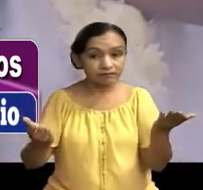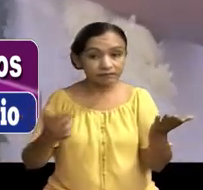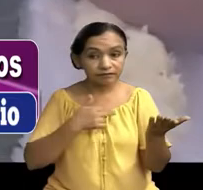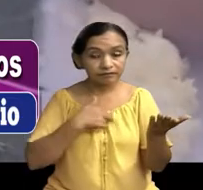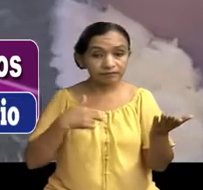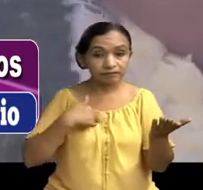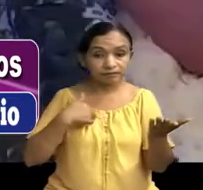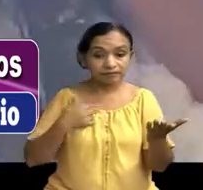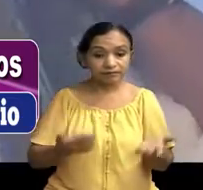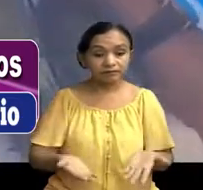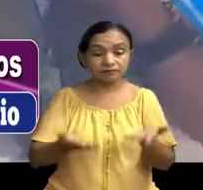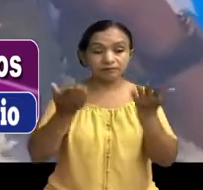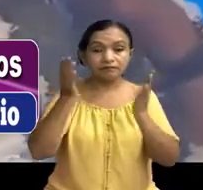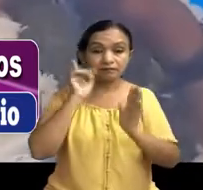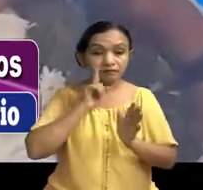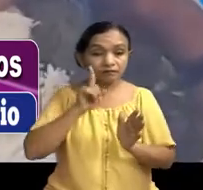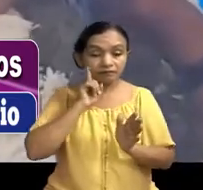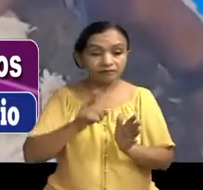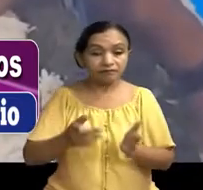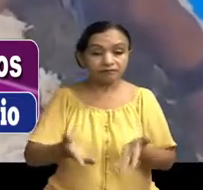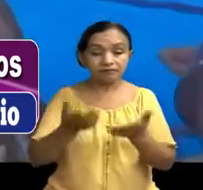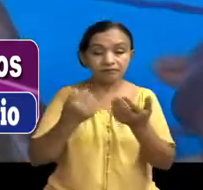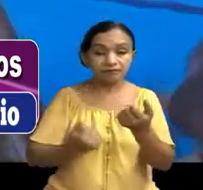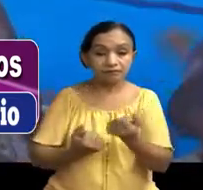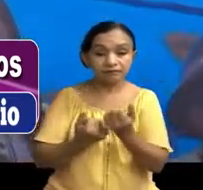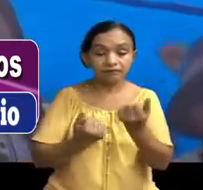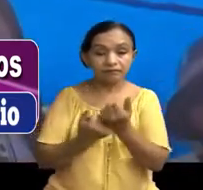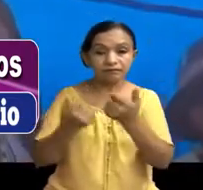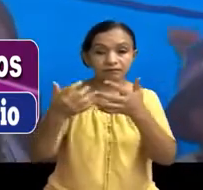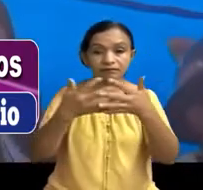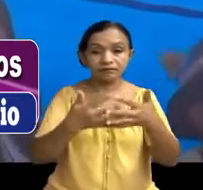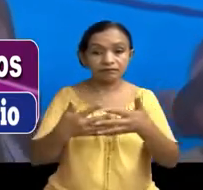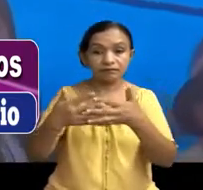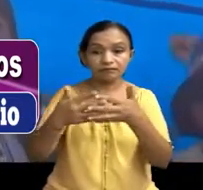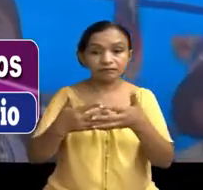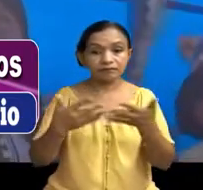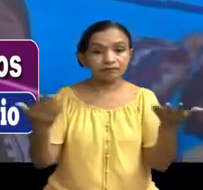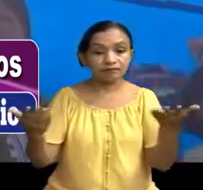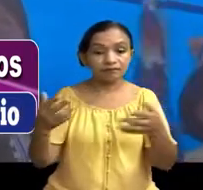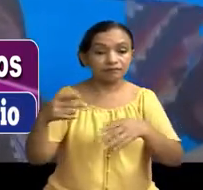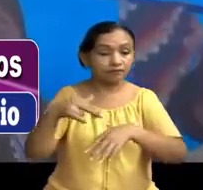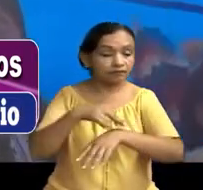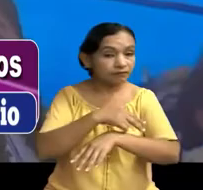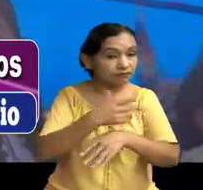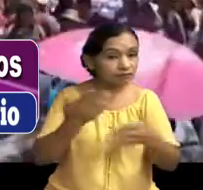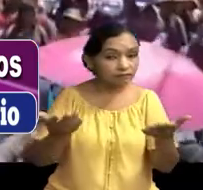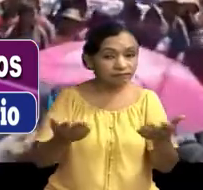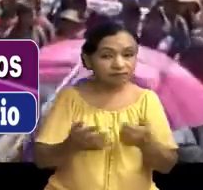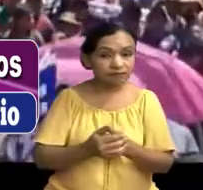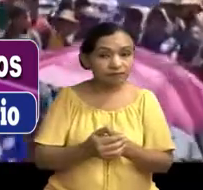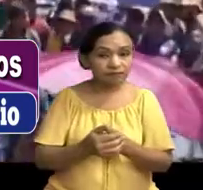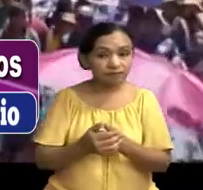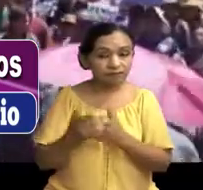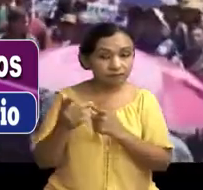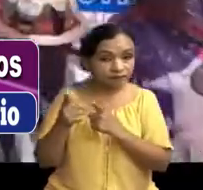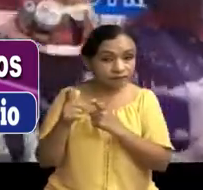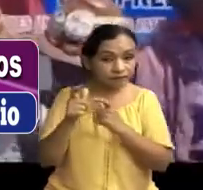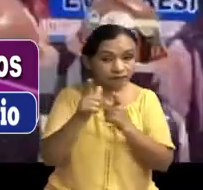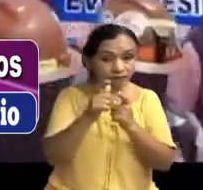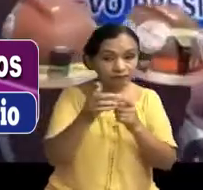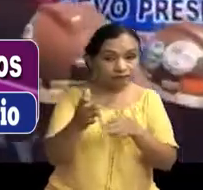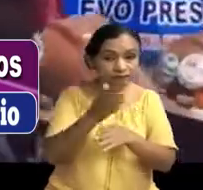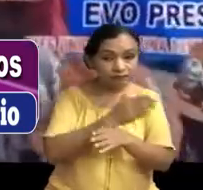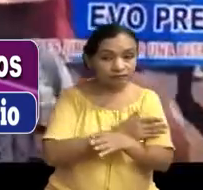un levantamiento fascista apoyado por los Estados Unidos. Entonces, ¿cuál es el camino que nos queda? O la vía armada como la habíamos